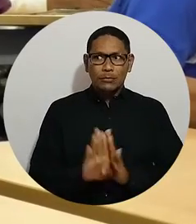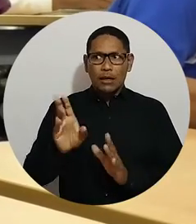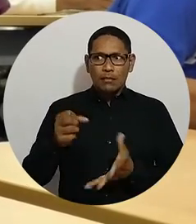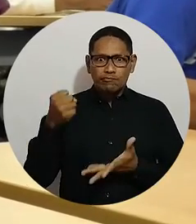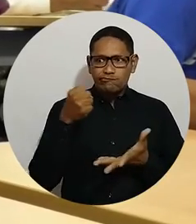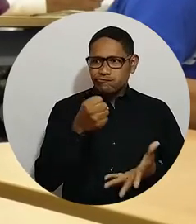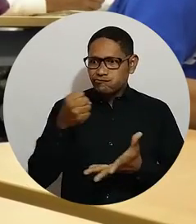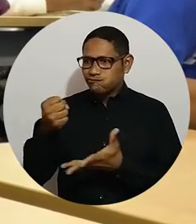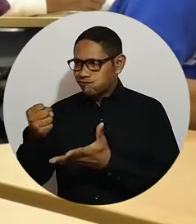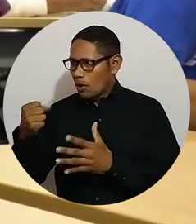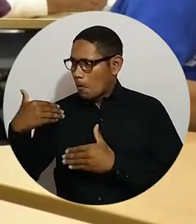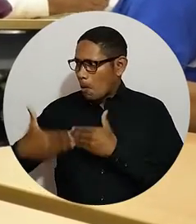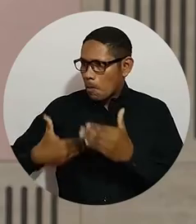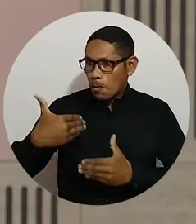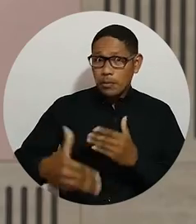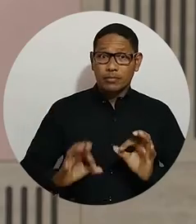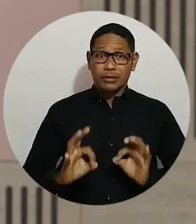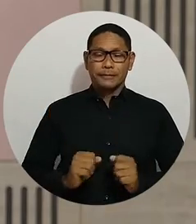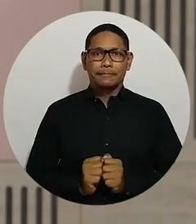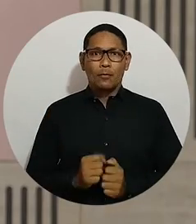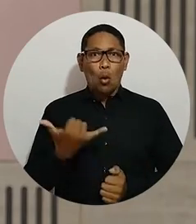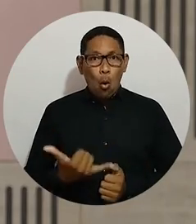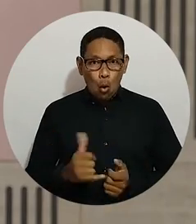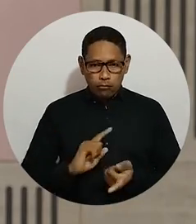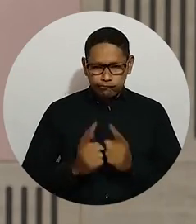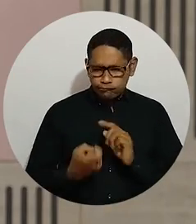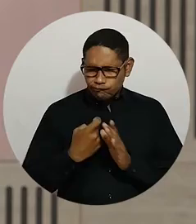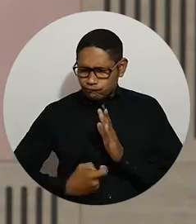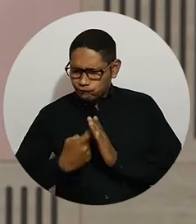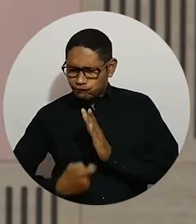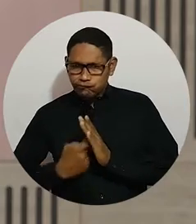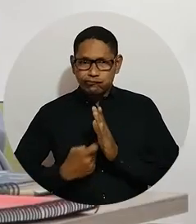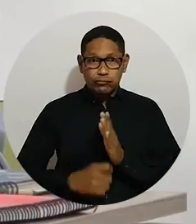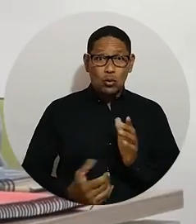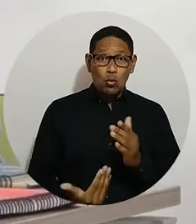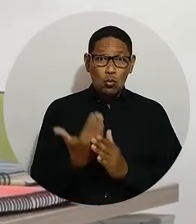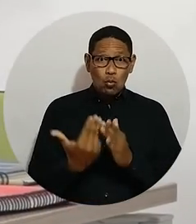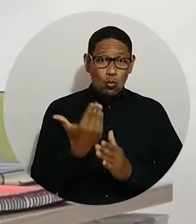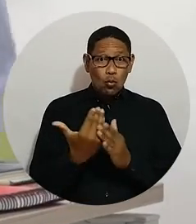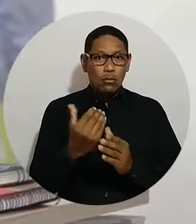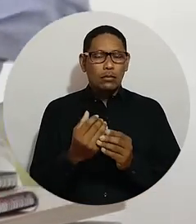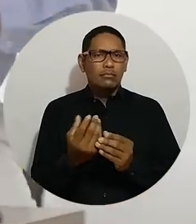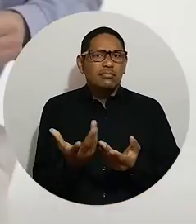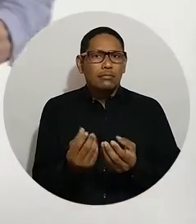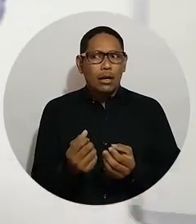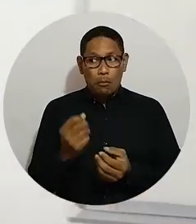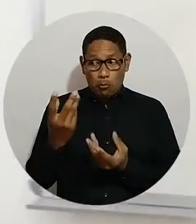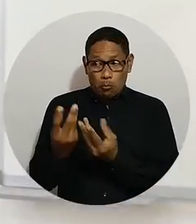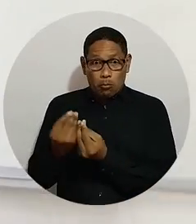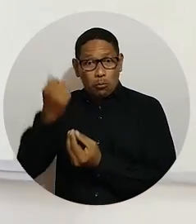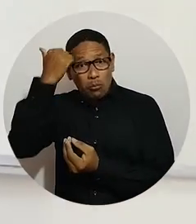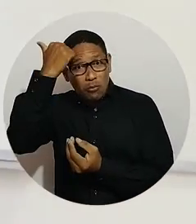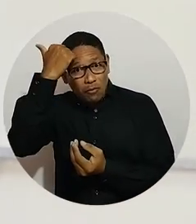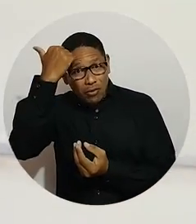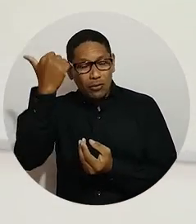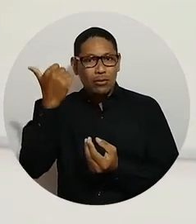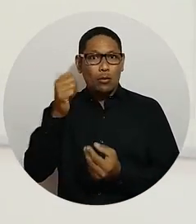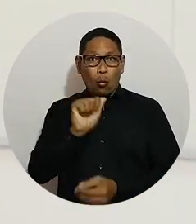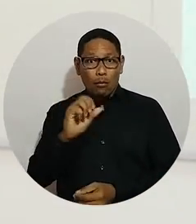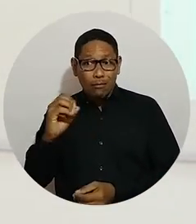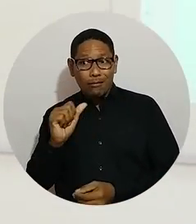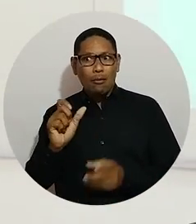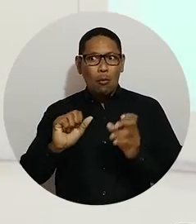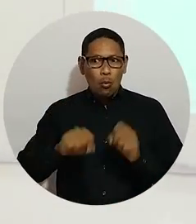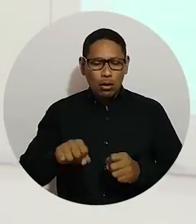necesarias para seguir funcionando de manera óptima. Hoy hacemos una modificación al programa de formación avanzada para permitir que nuestros profesores o profesoras